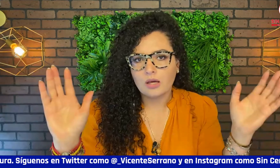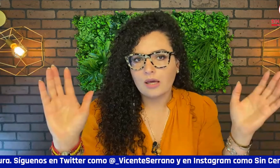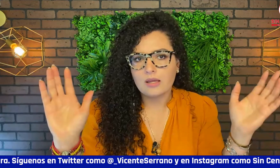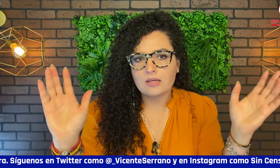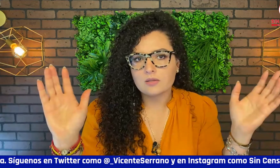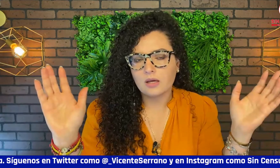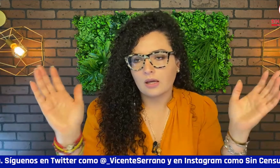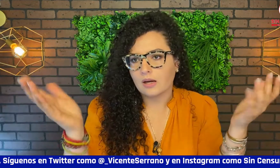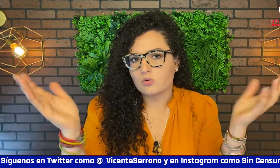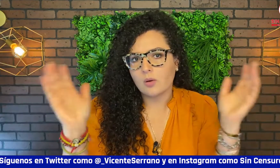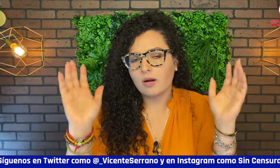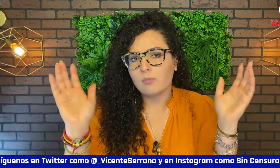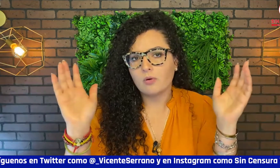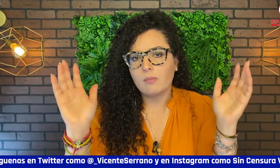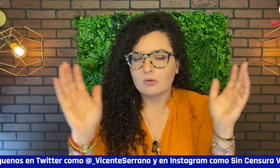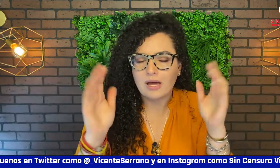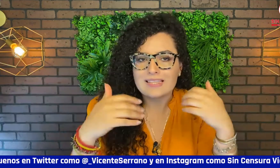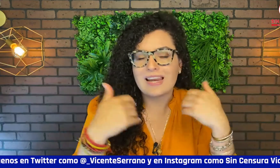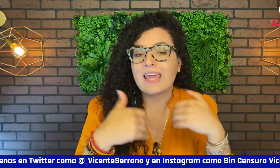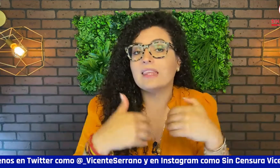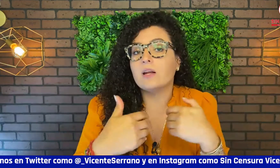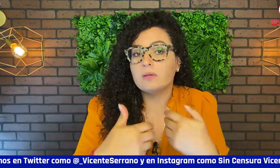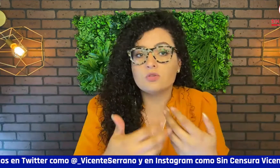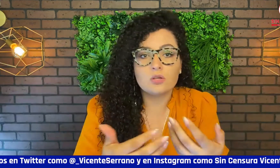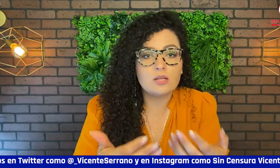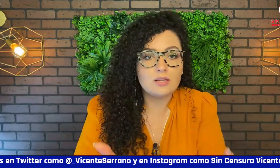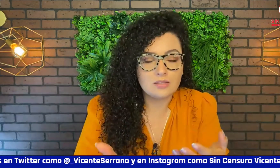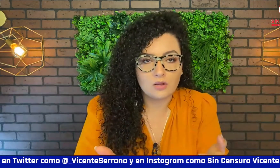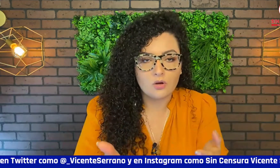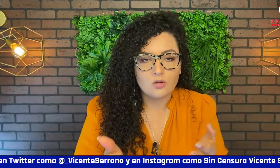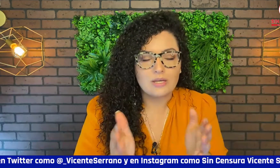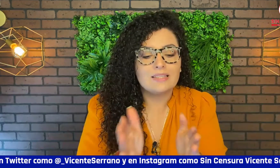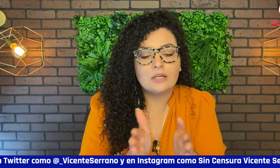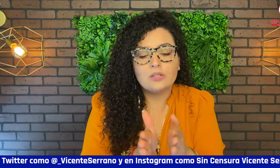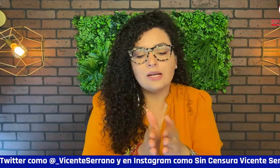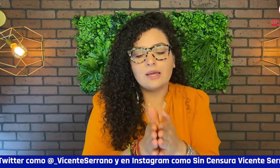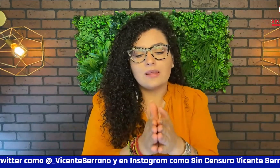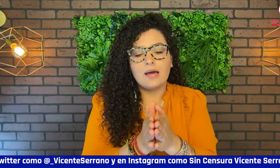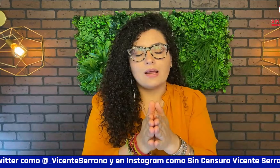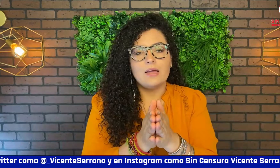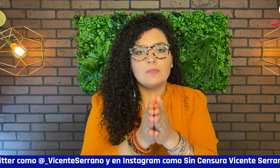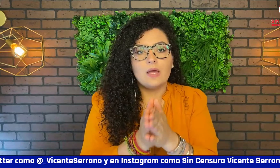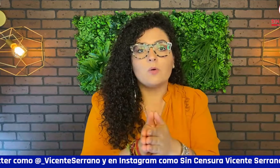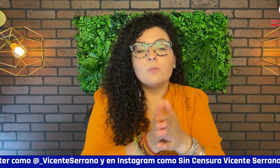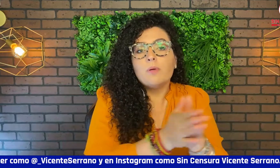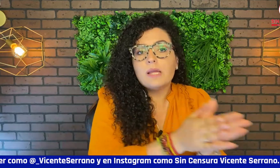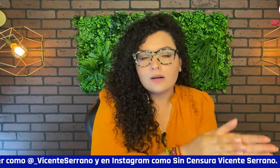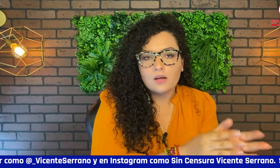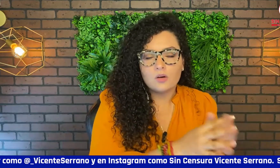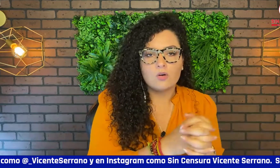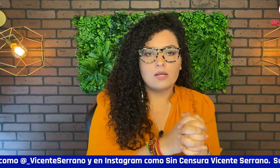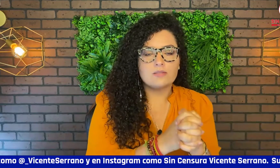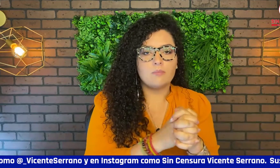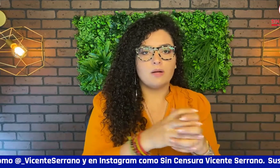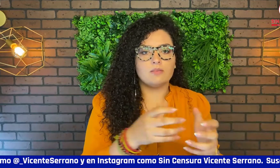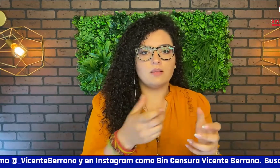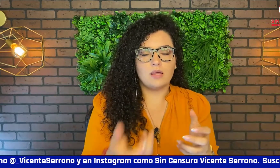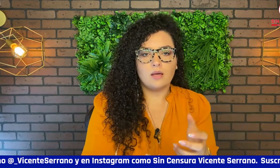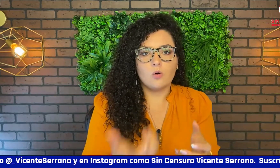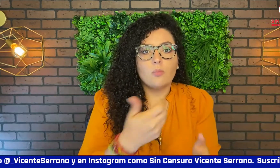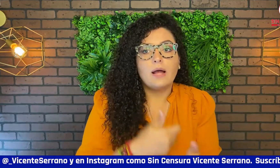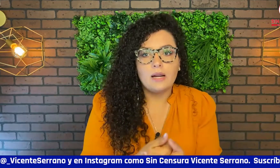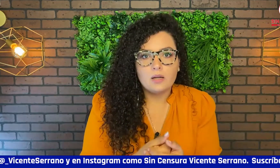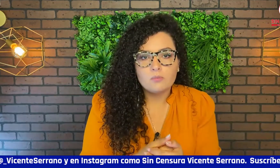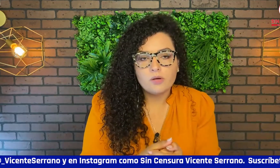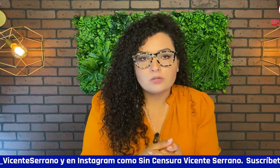dejemos que ellas resuelvan el problema. O sea, es la intervención del Estado. O sea, el Estado tendría que dejar de cumplir con esta parte